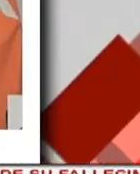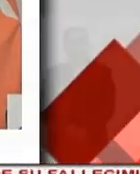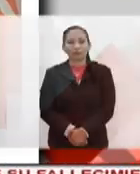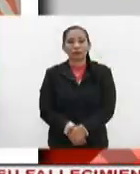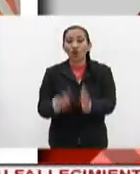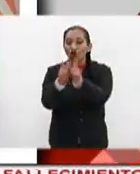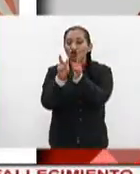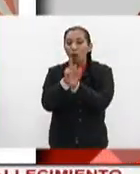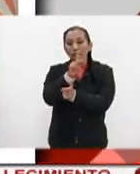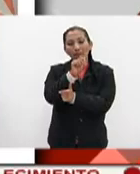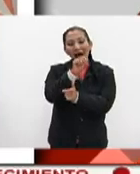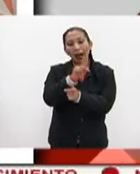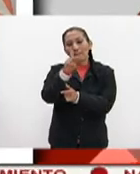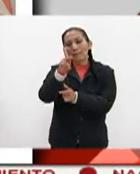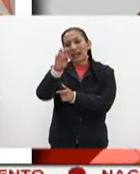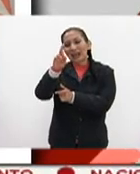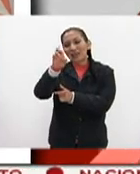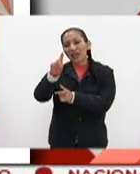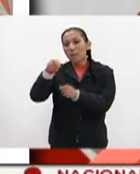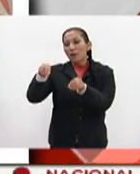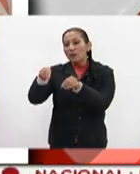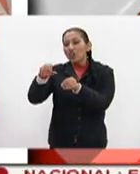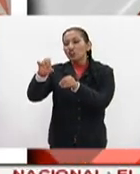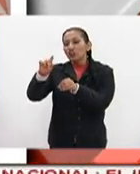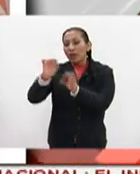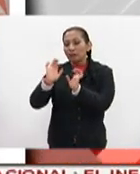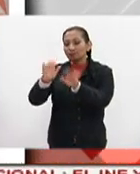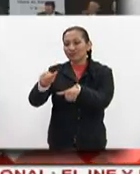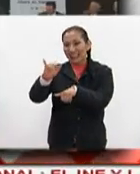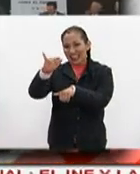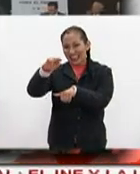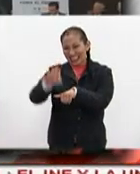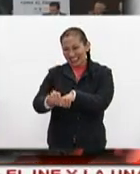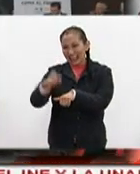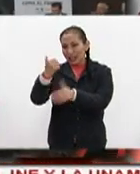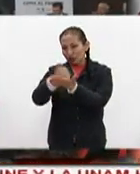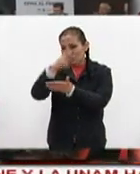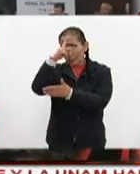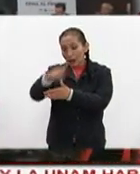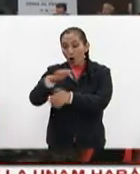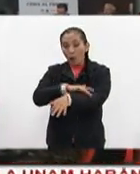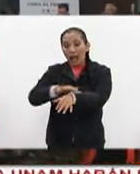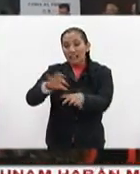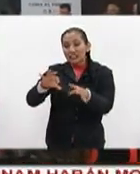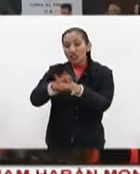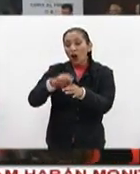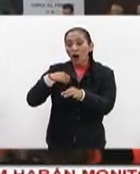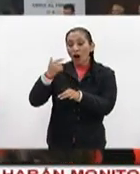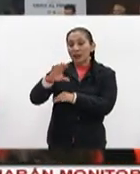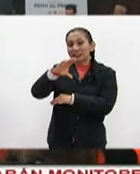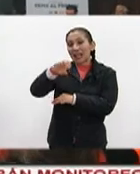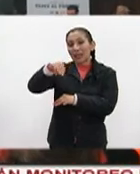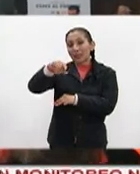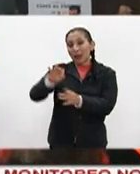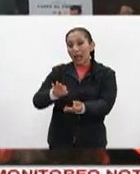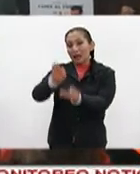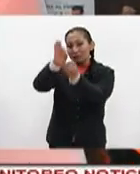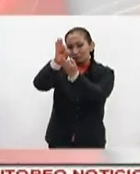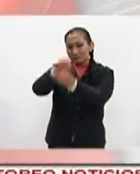Los partidos PAN, PRD y Movimiento Ciudadano inscribieron ante el Instituto Electoral de la Ciudad de México la coalición por la CDMX al